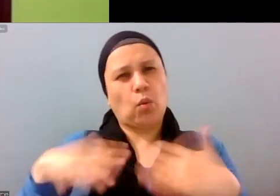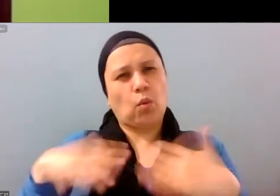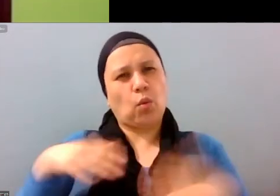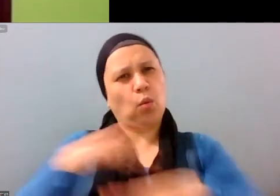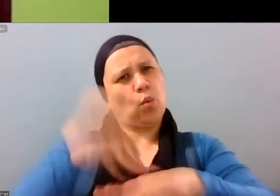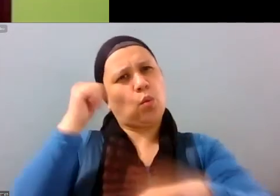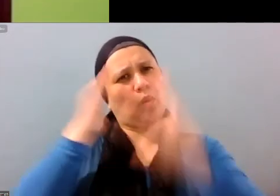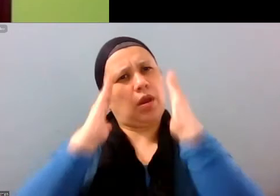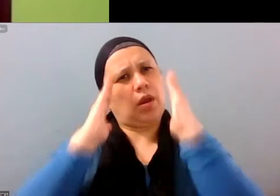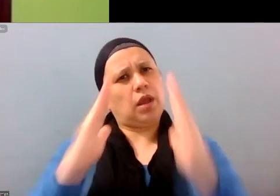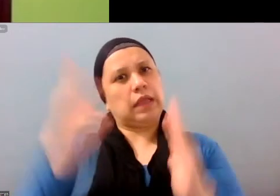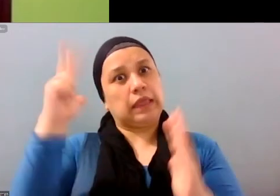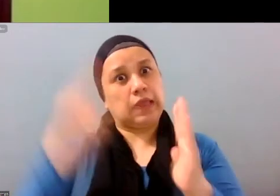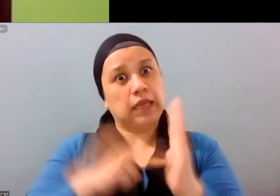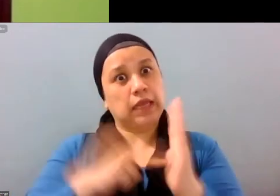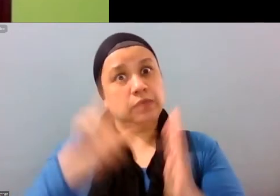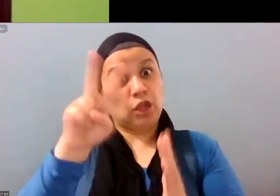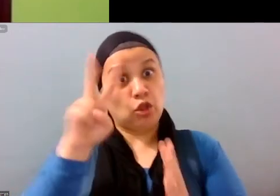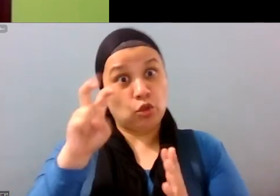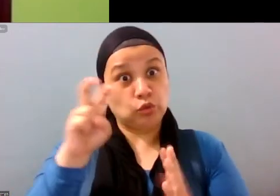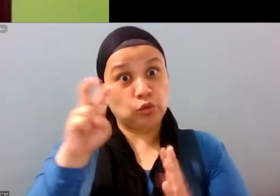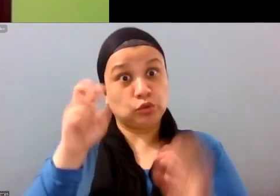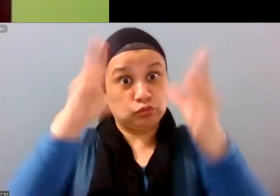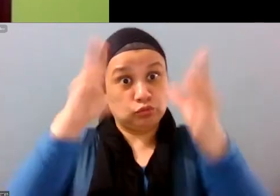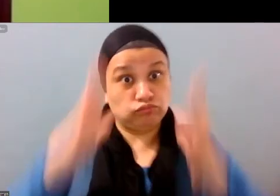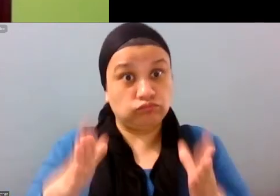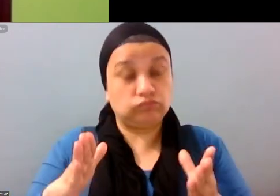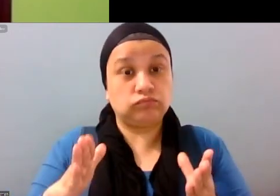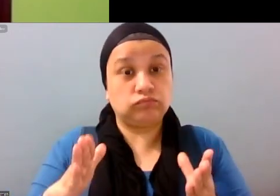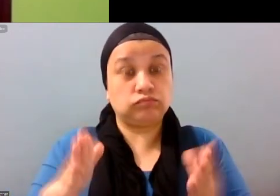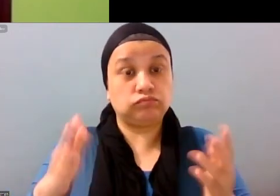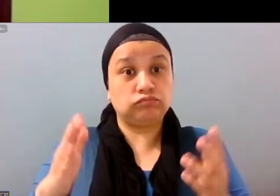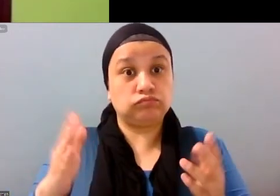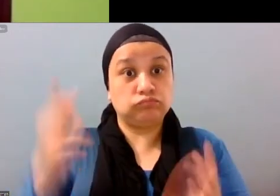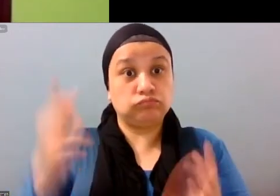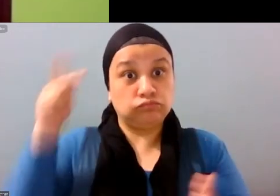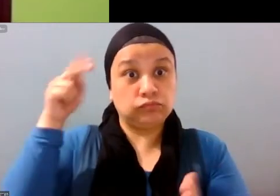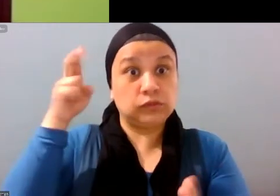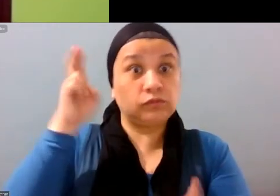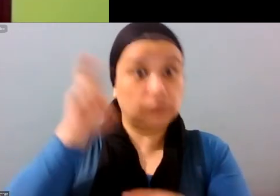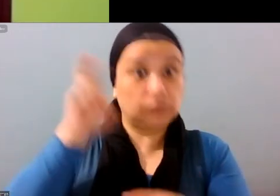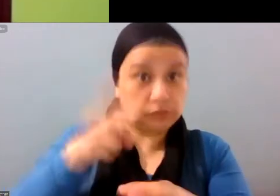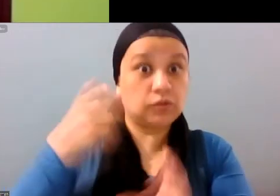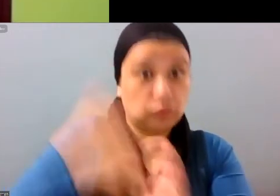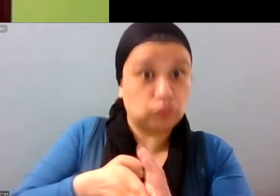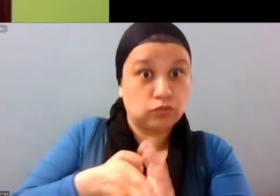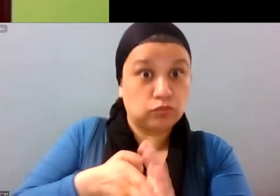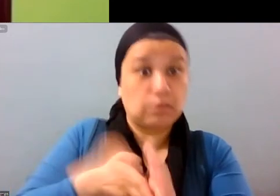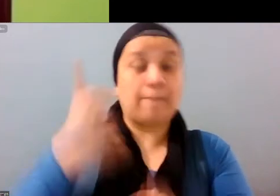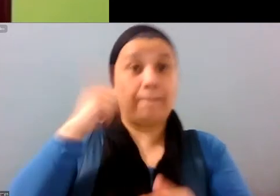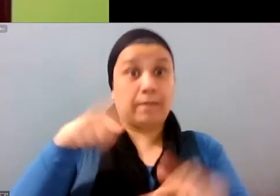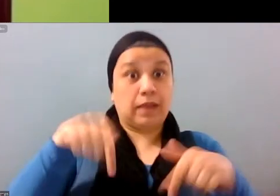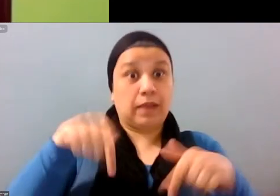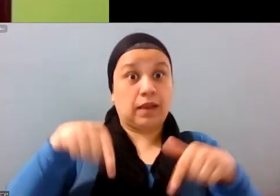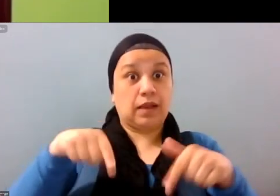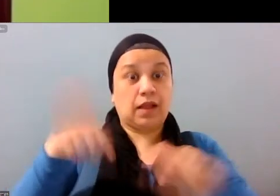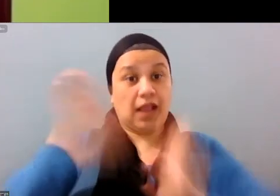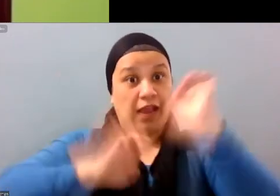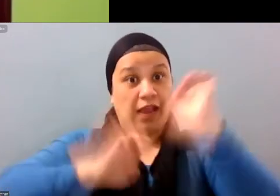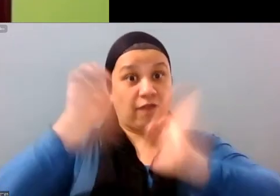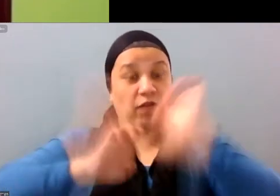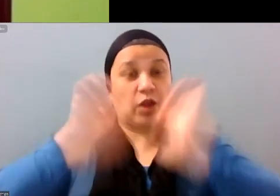3200 educadores se incorporaron sobre esta herramienta de evaluación llamada